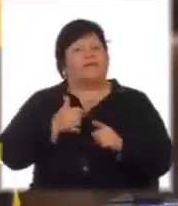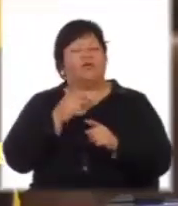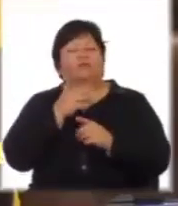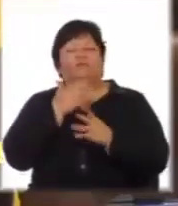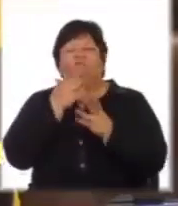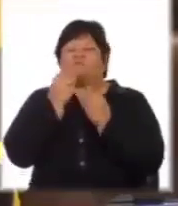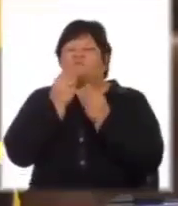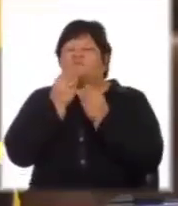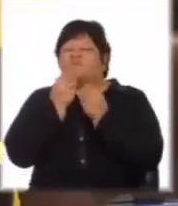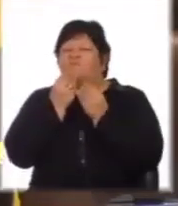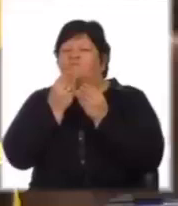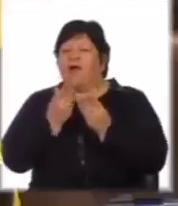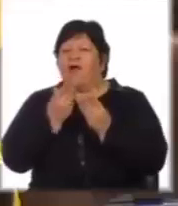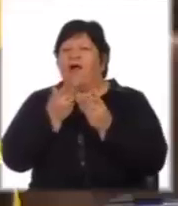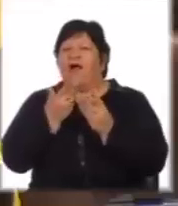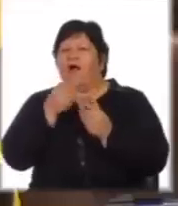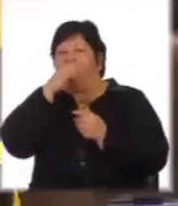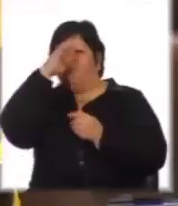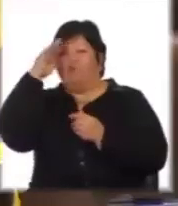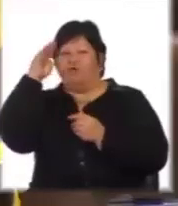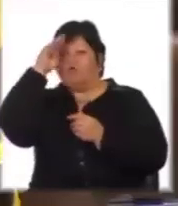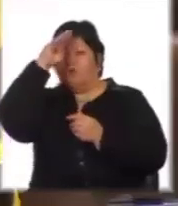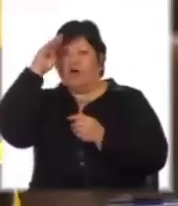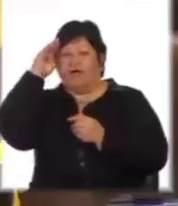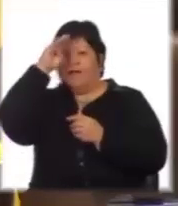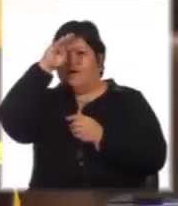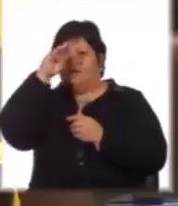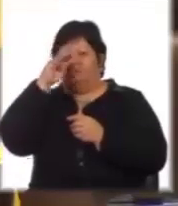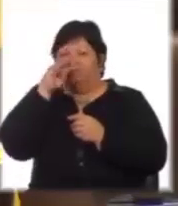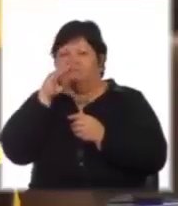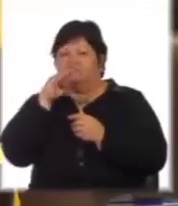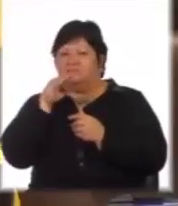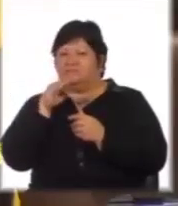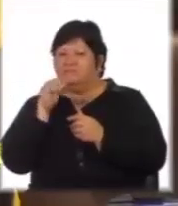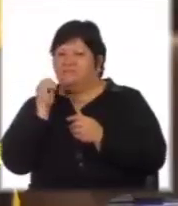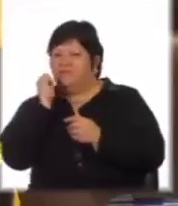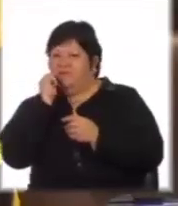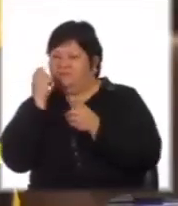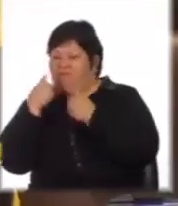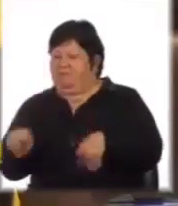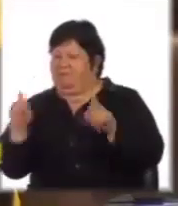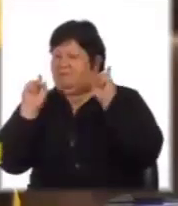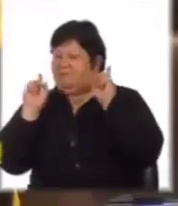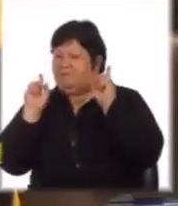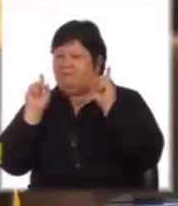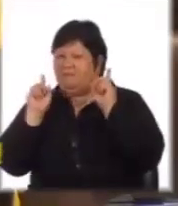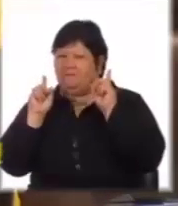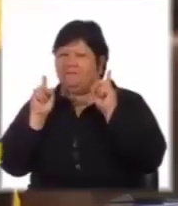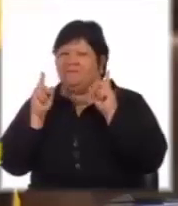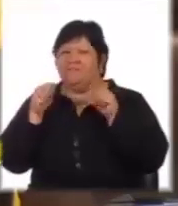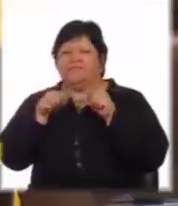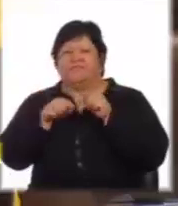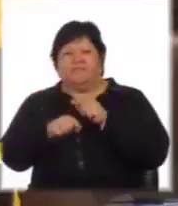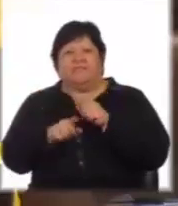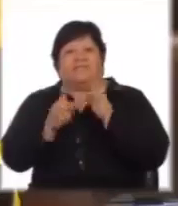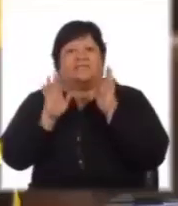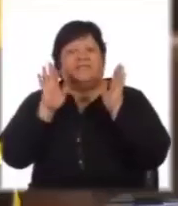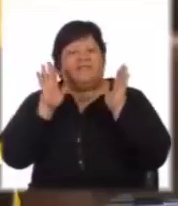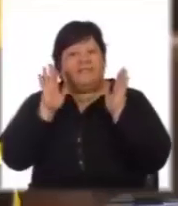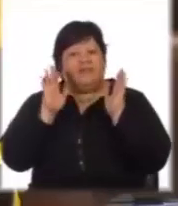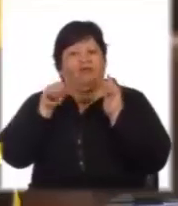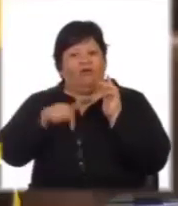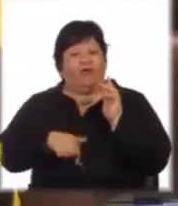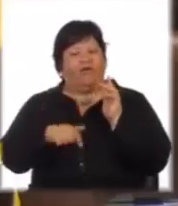más a Bolsonaro que a Valle y Ordóñez. Y hoy estamos legislando, señor presidente, una